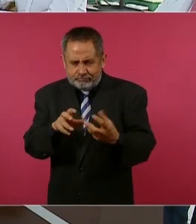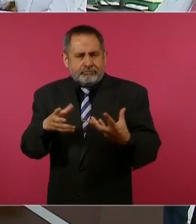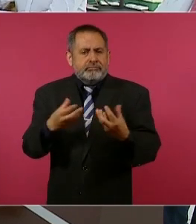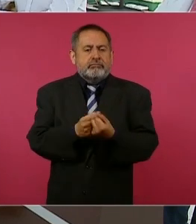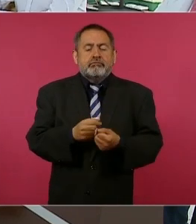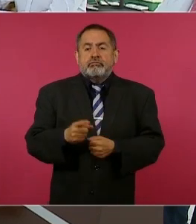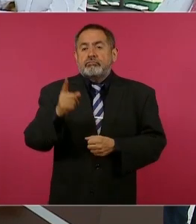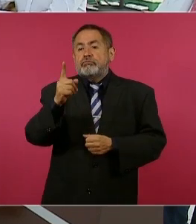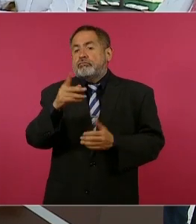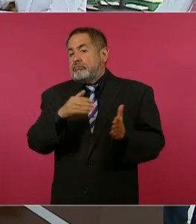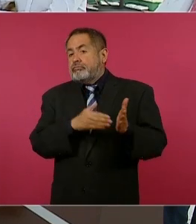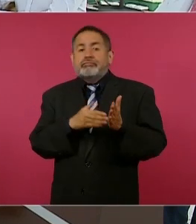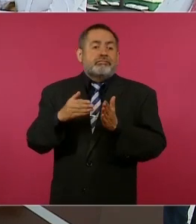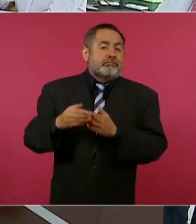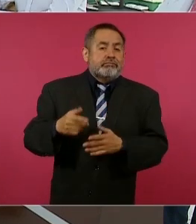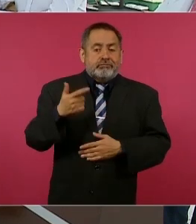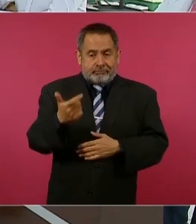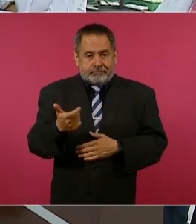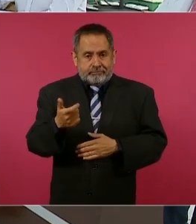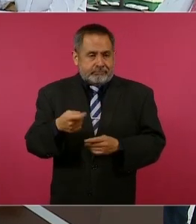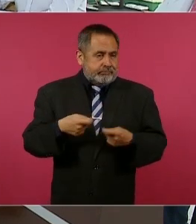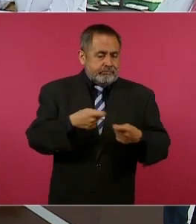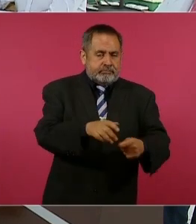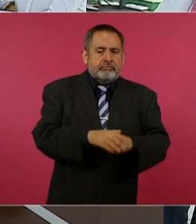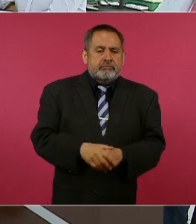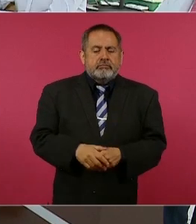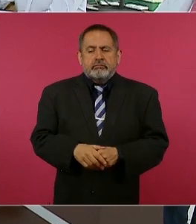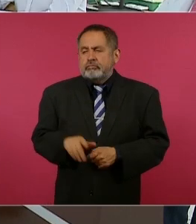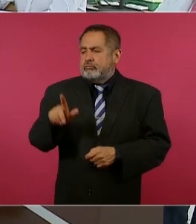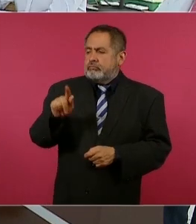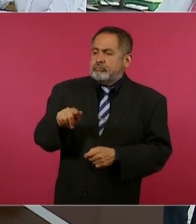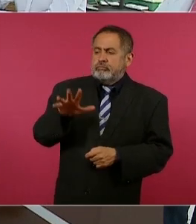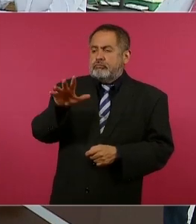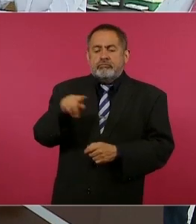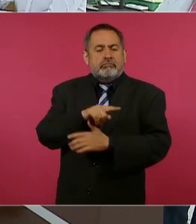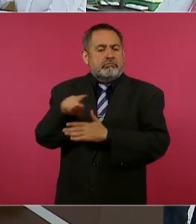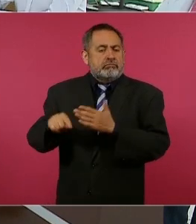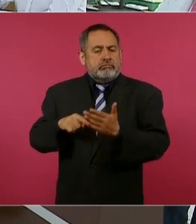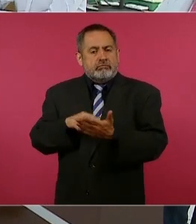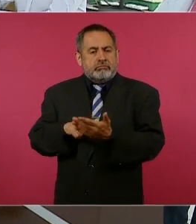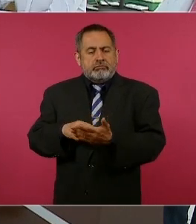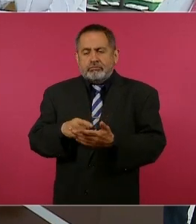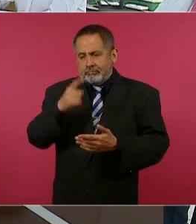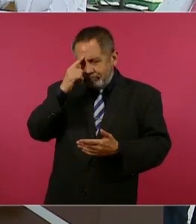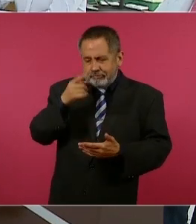con 1,000,000 de pesos, así como 75 centros de salud con servicios ampliados que